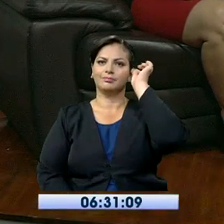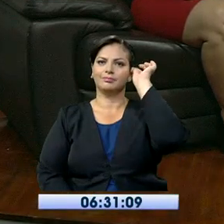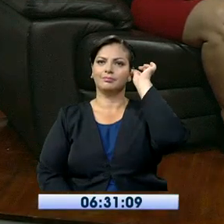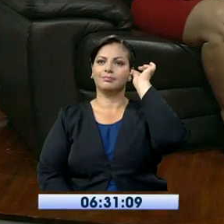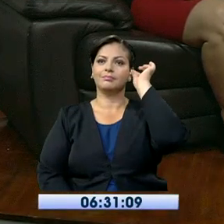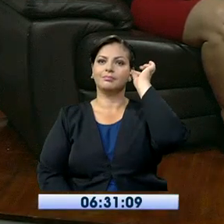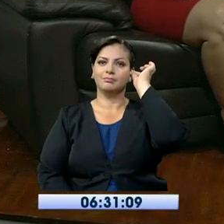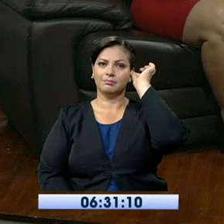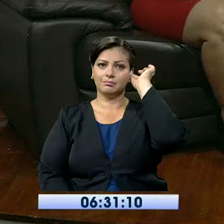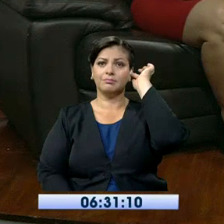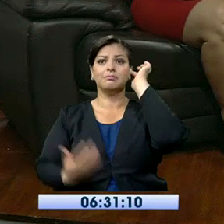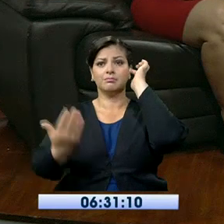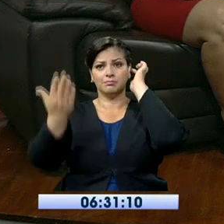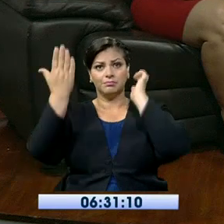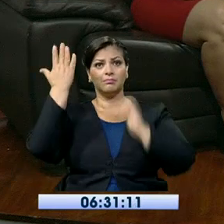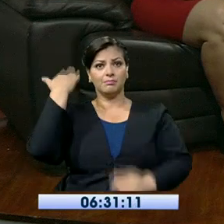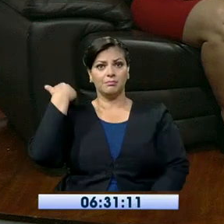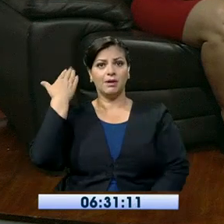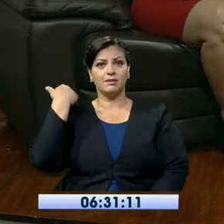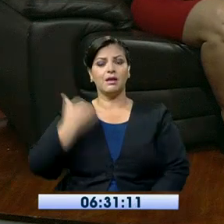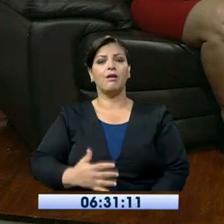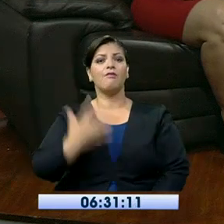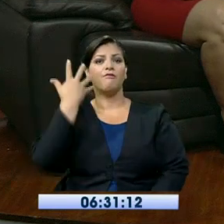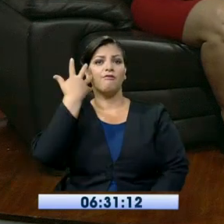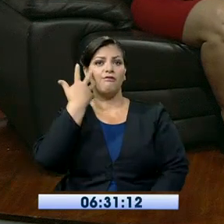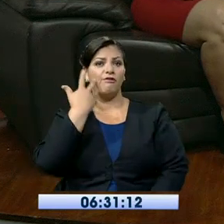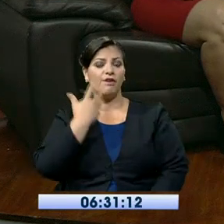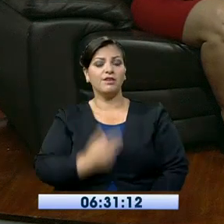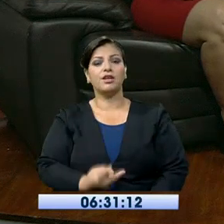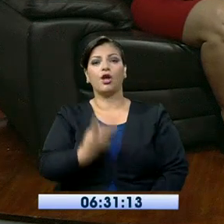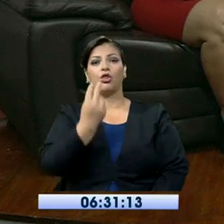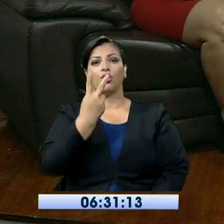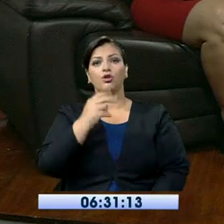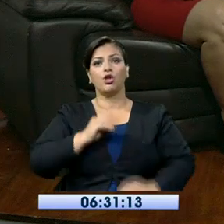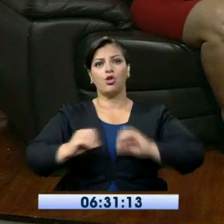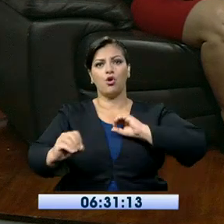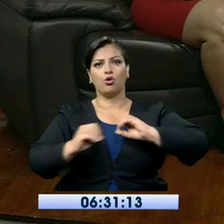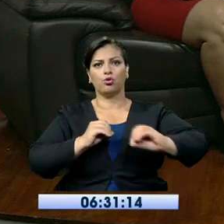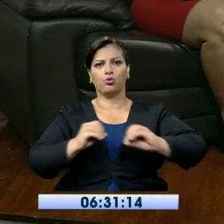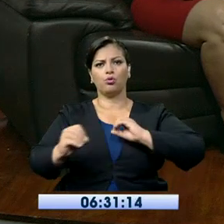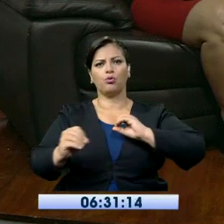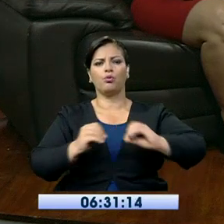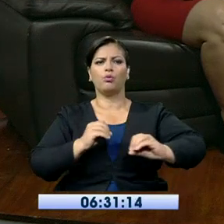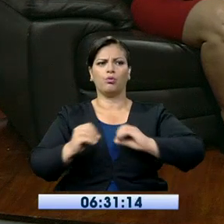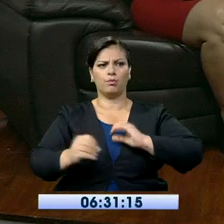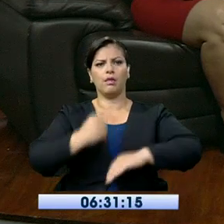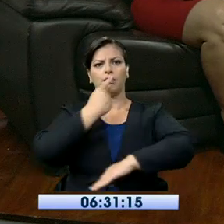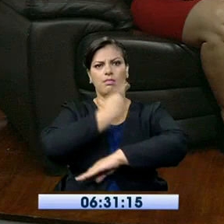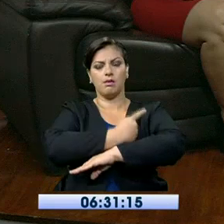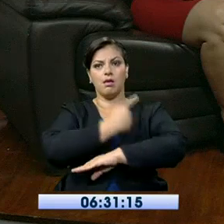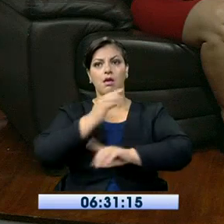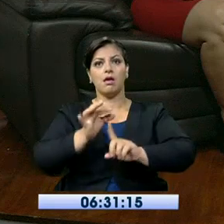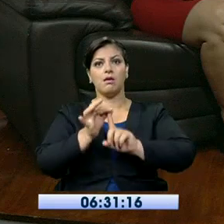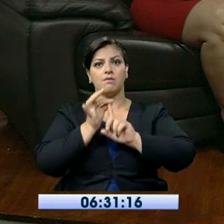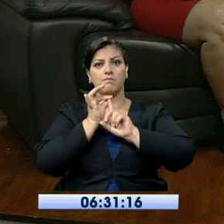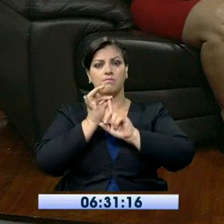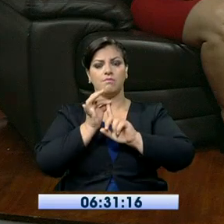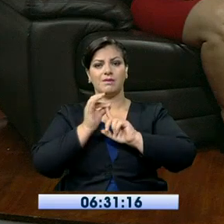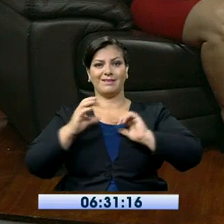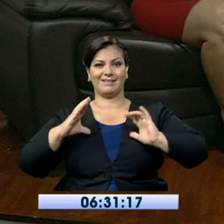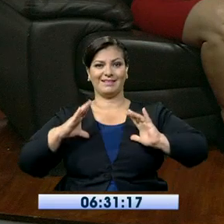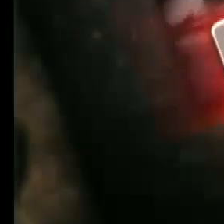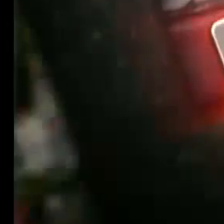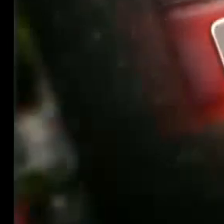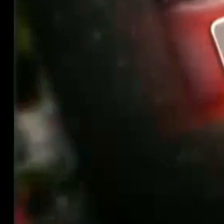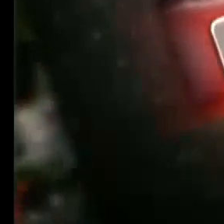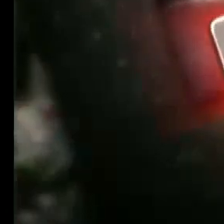como muchos años atrás, pero en muchos planteles educativos sí se lo recuerda todavía con exaltaciones a este acontecimiento. Enhorabuena en